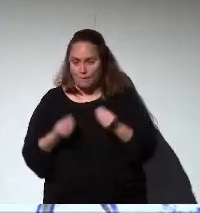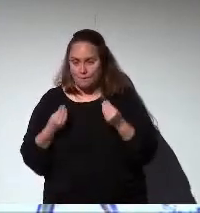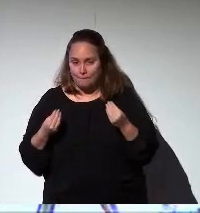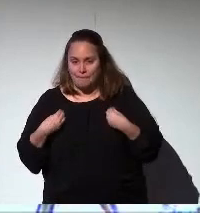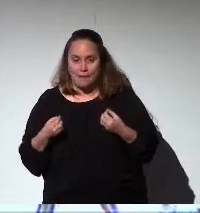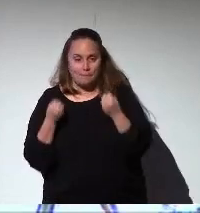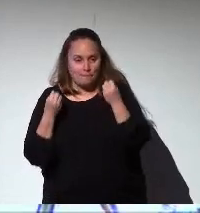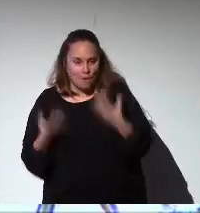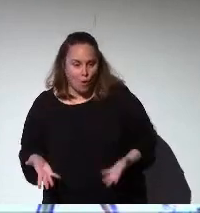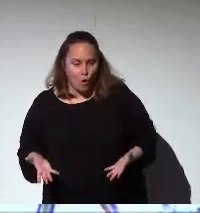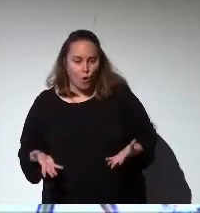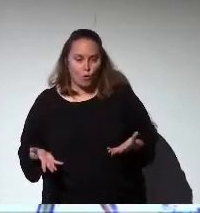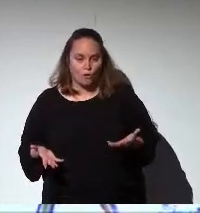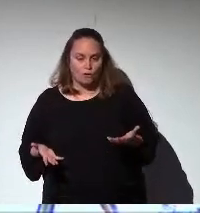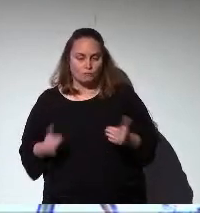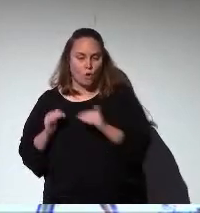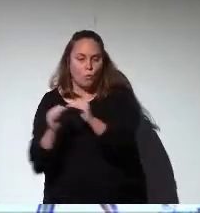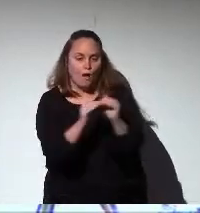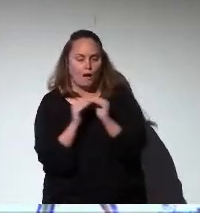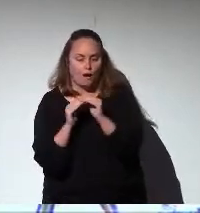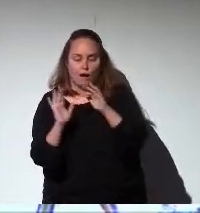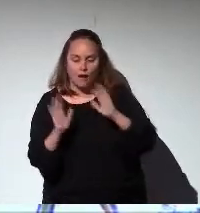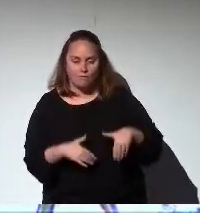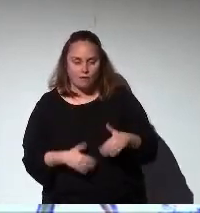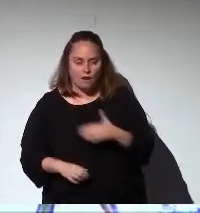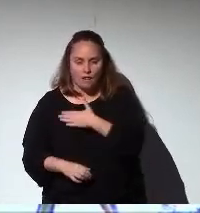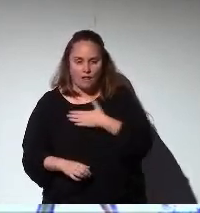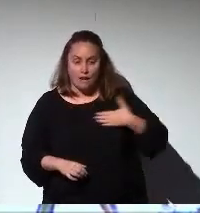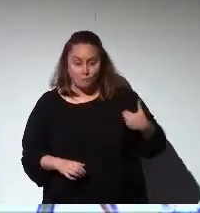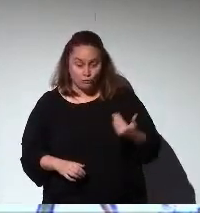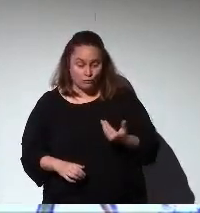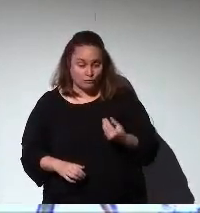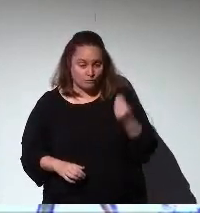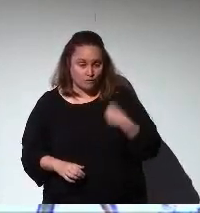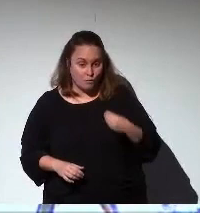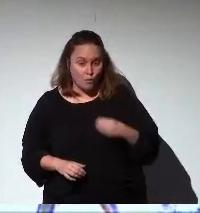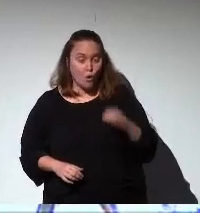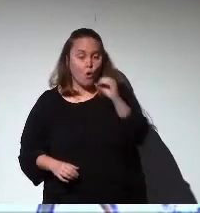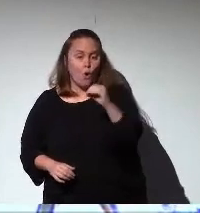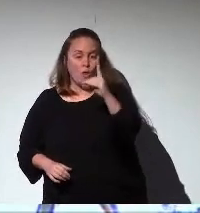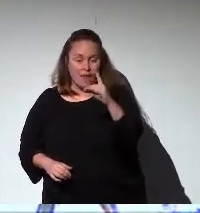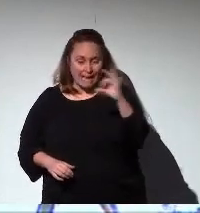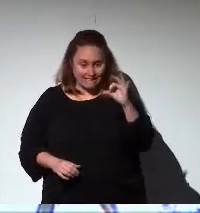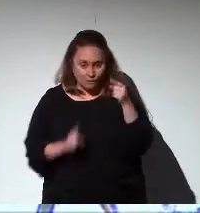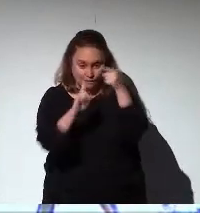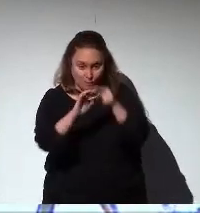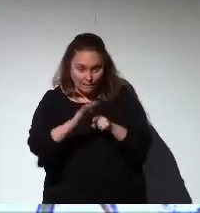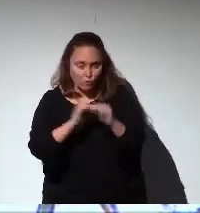en igualdad de condiciones y que realmente al final se cumplimente todos estos objetivos de desarrollo sostenible.